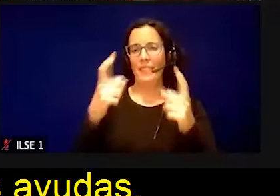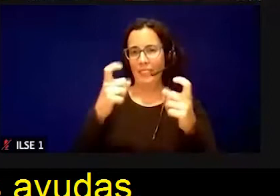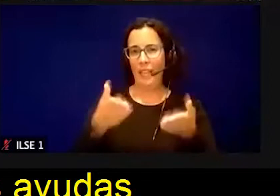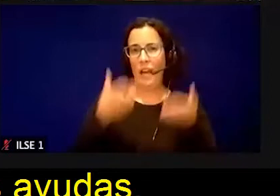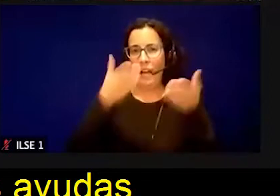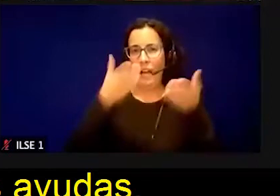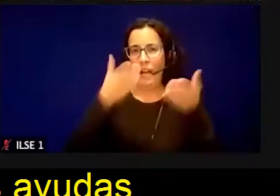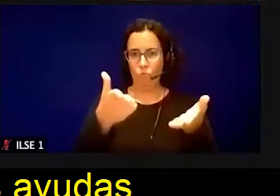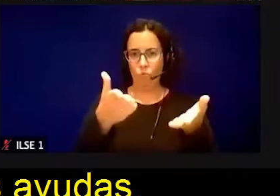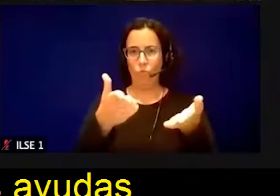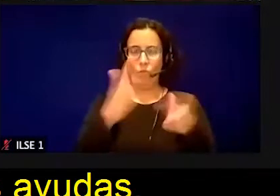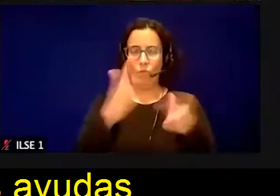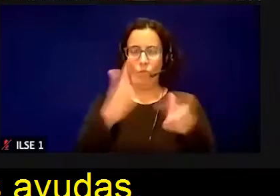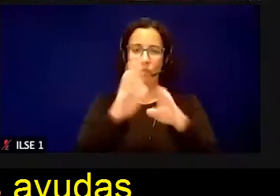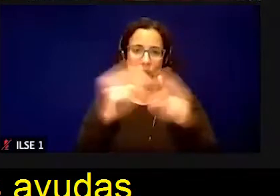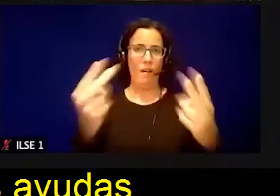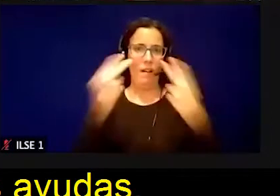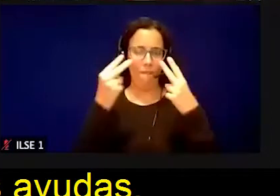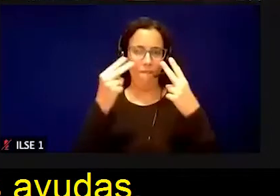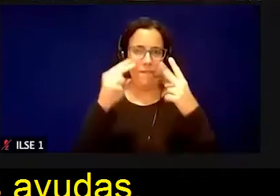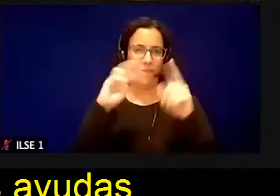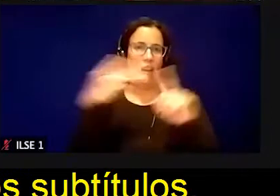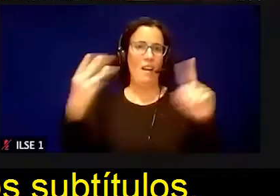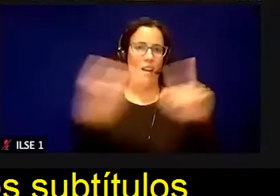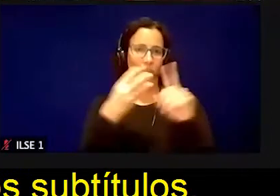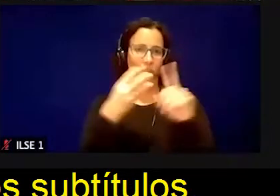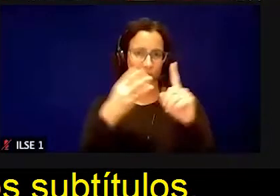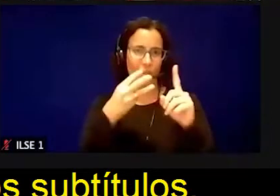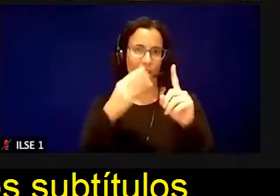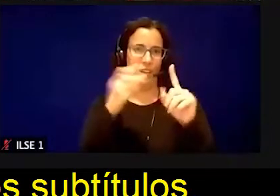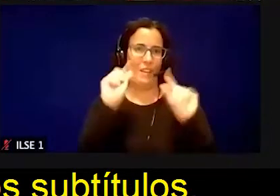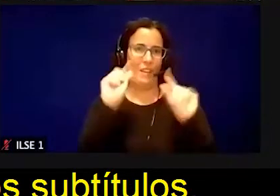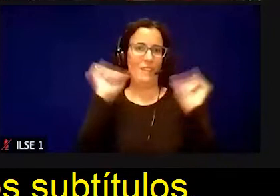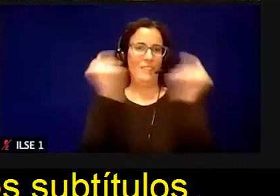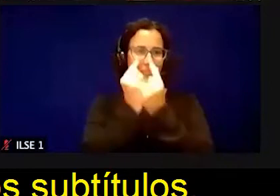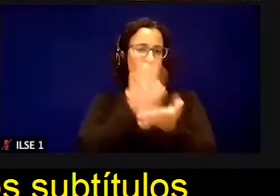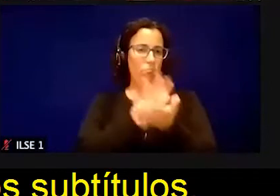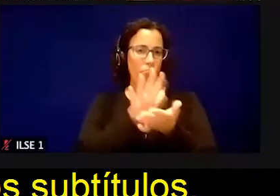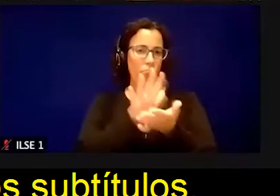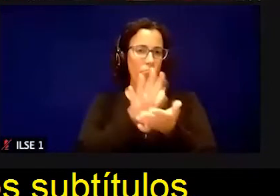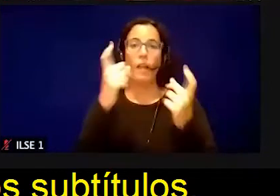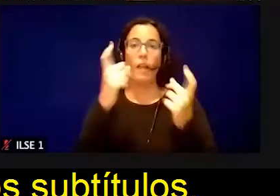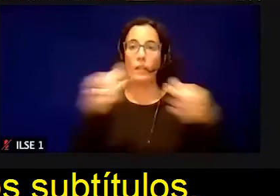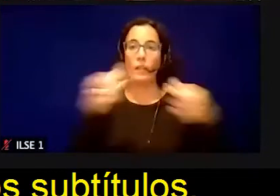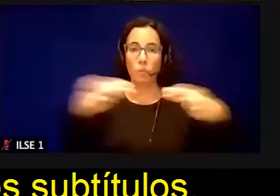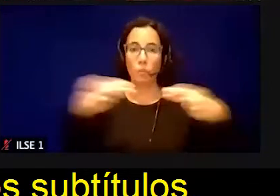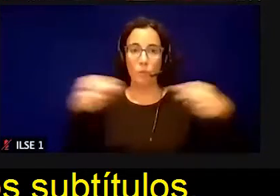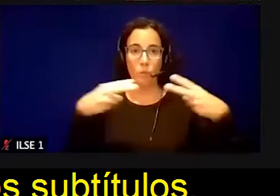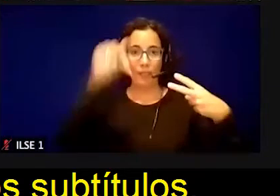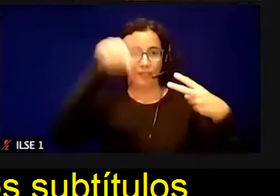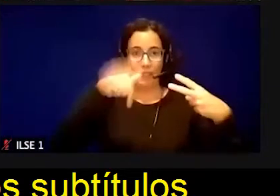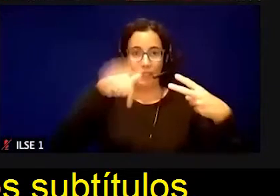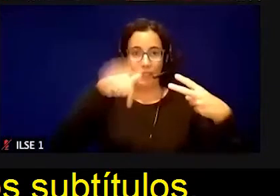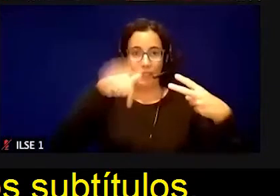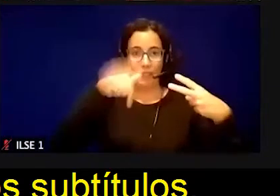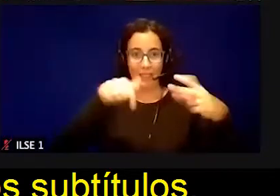el webinar con total tranquilidad, ¿no? Si necesitáis subtitulado, en la parte inferior de la pantalla podéis activar